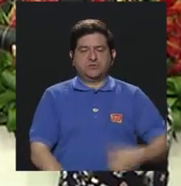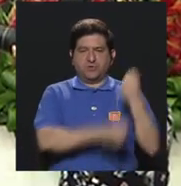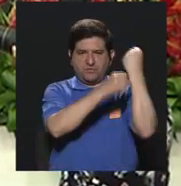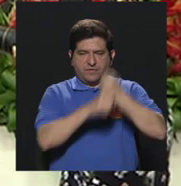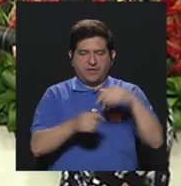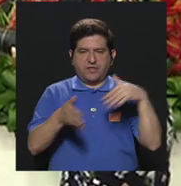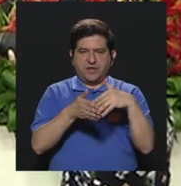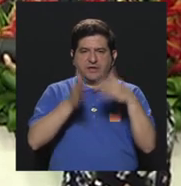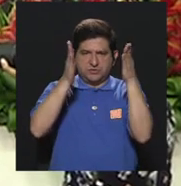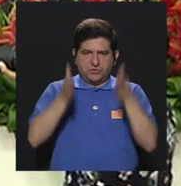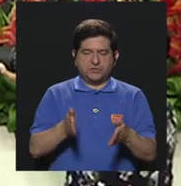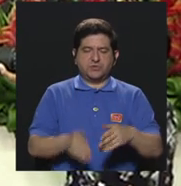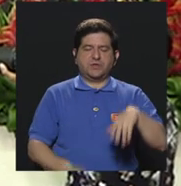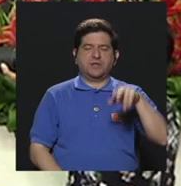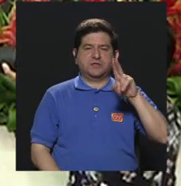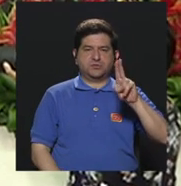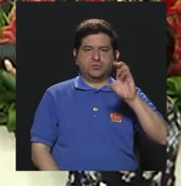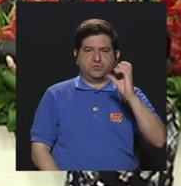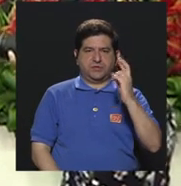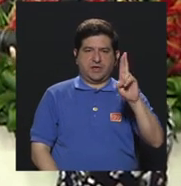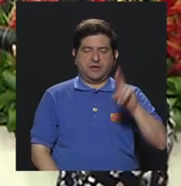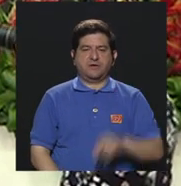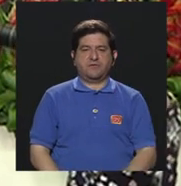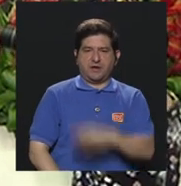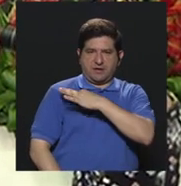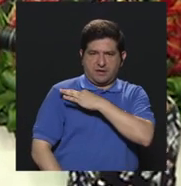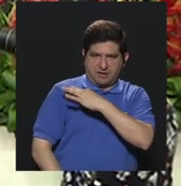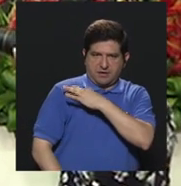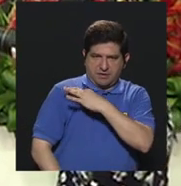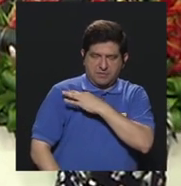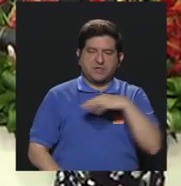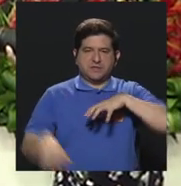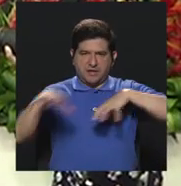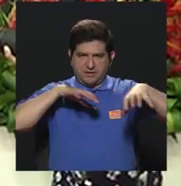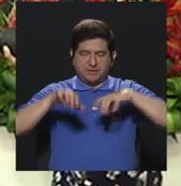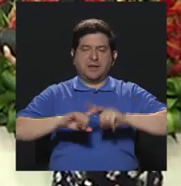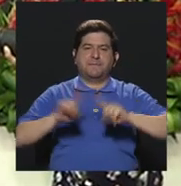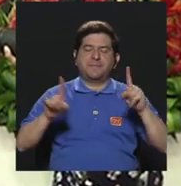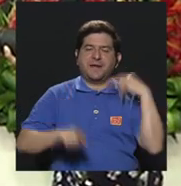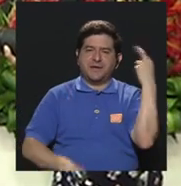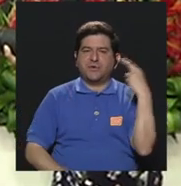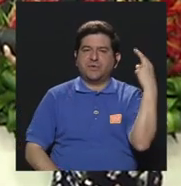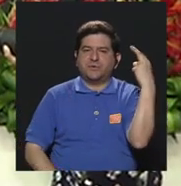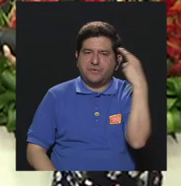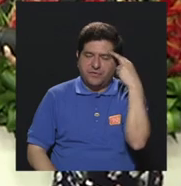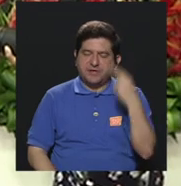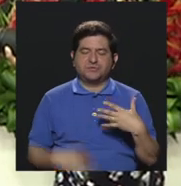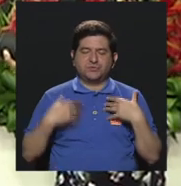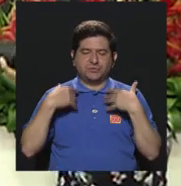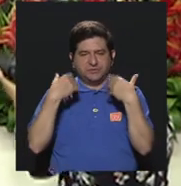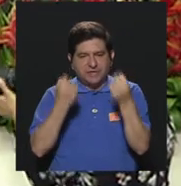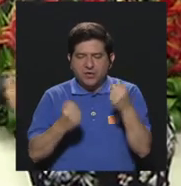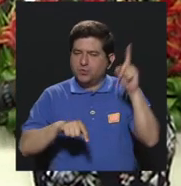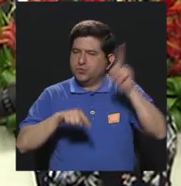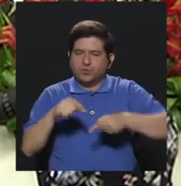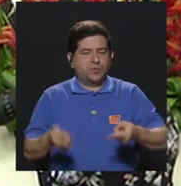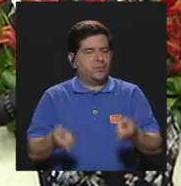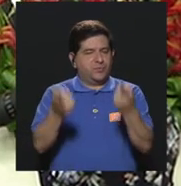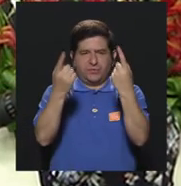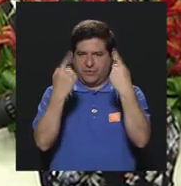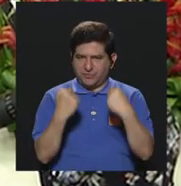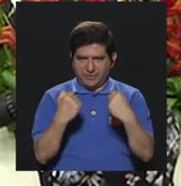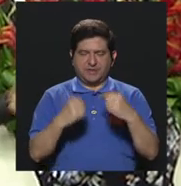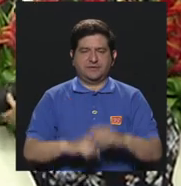de la Universidad de Costa Rica, quien fue invitado a esta ceremonia, pero que por asuntos de salud no puede compartir